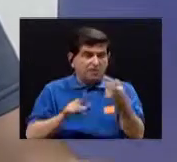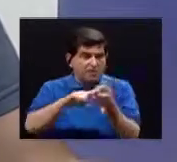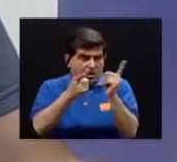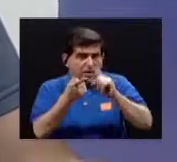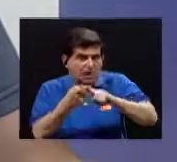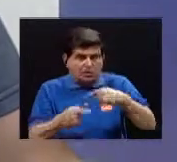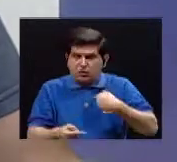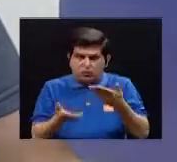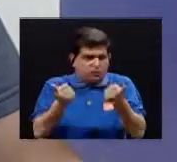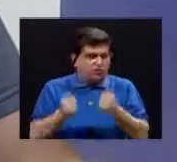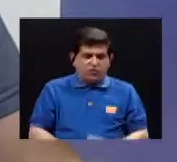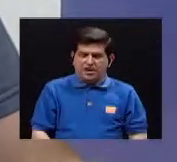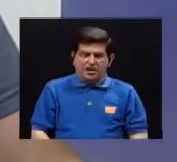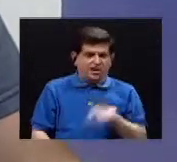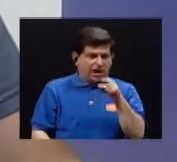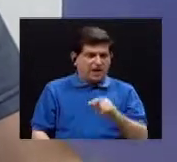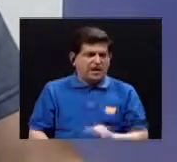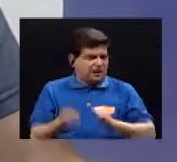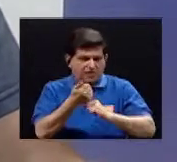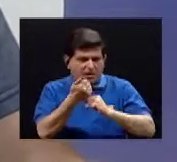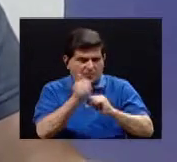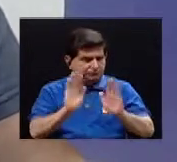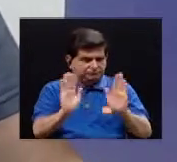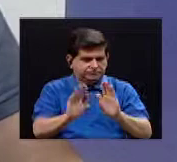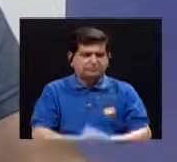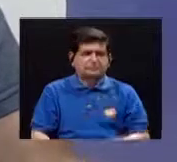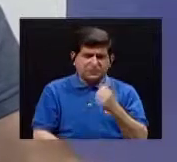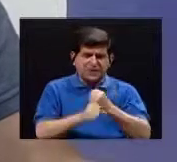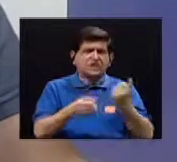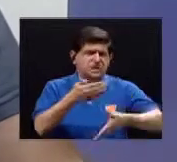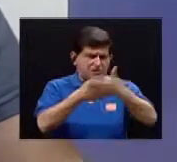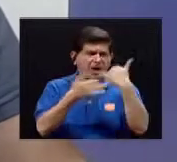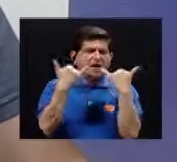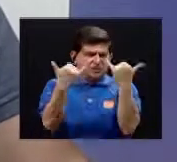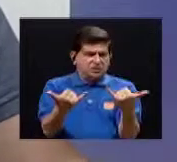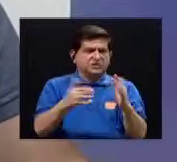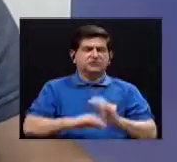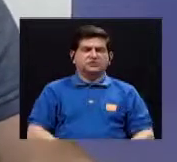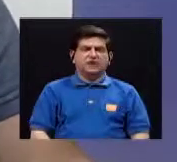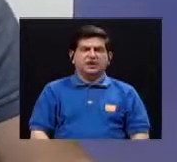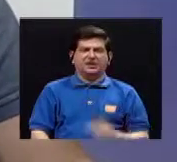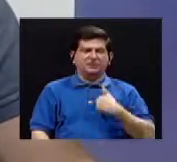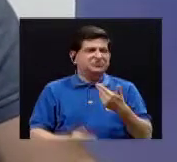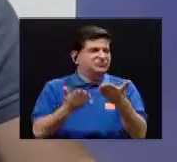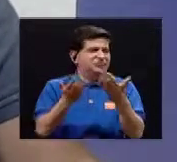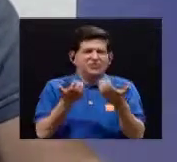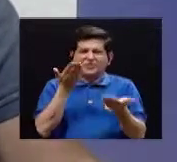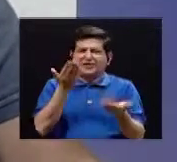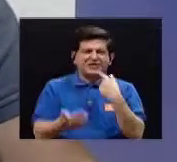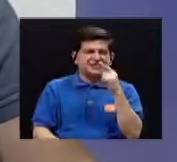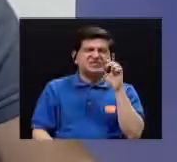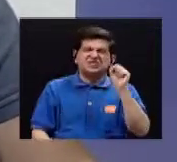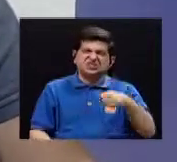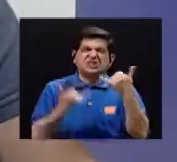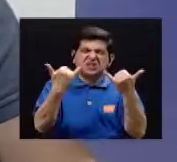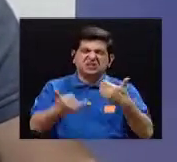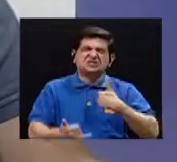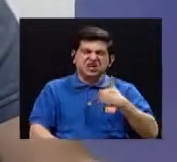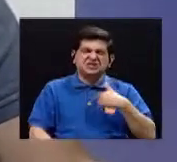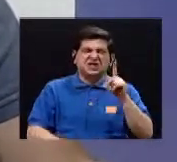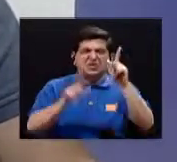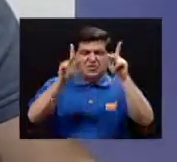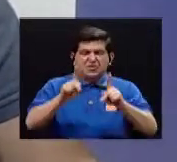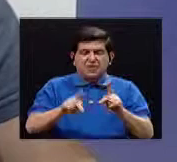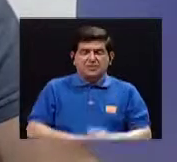como él era mi amigo yo no quería darle el beneficio de la duda porque él es mi amigo y ha trabajado conmigo antes entonces yo no quería cómo llegar y desde louis y ya